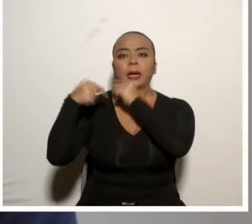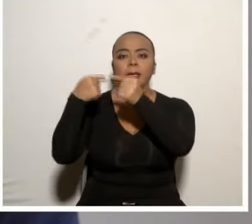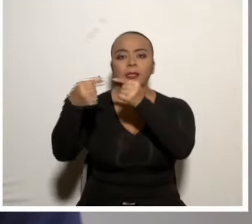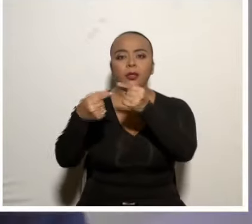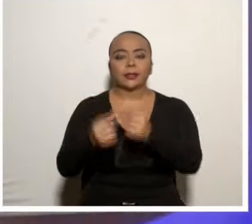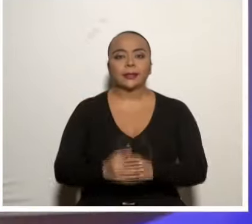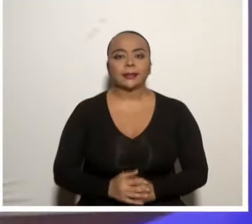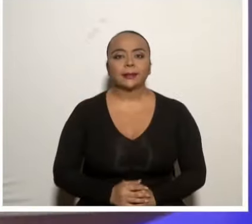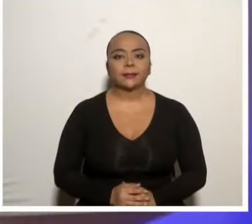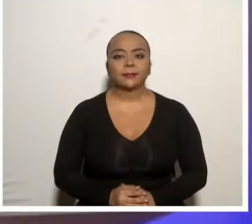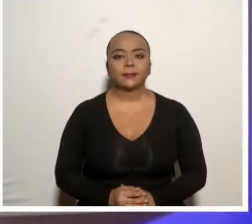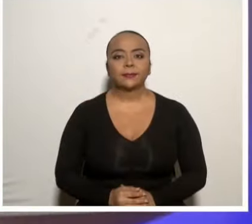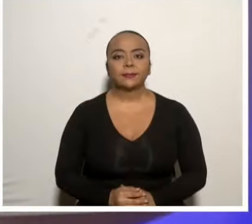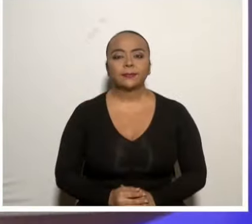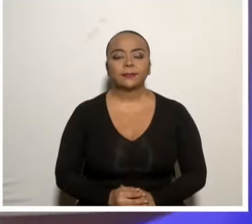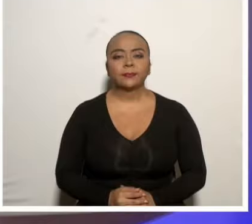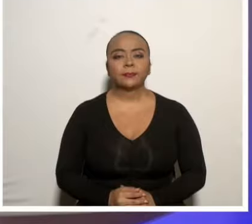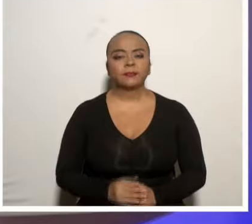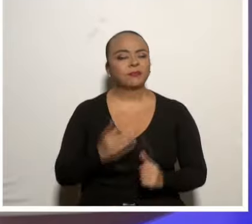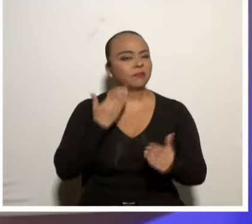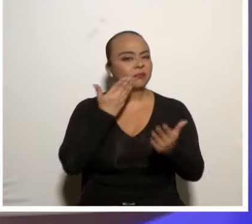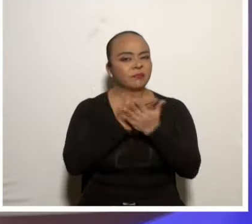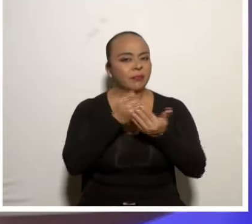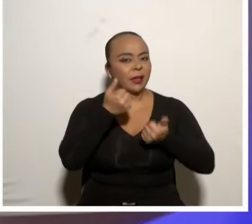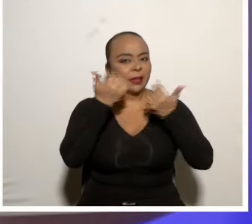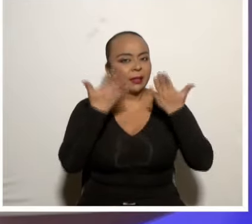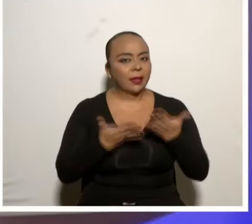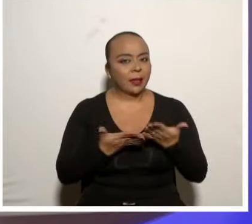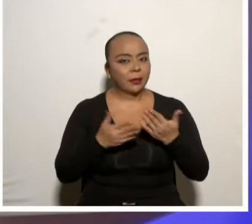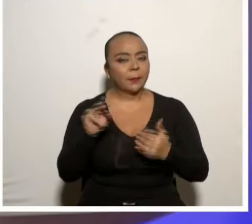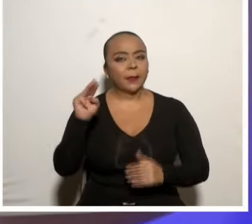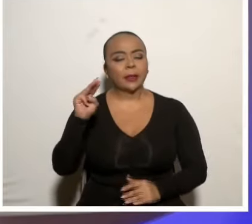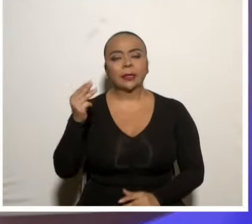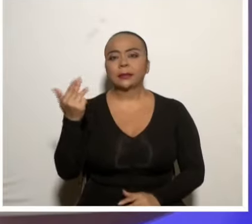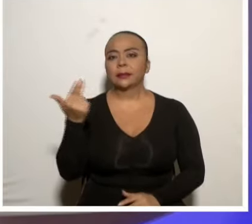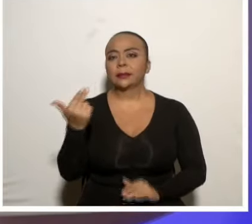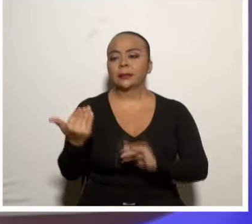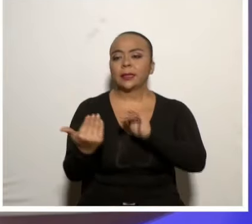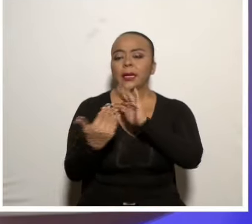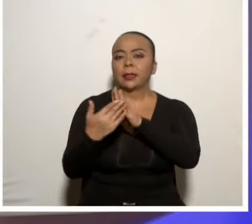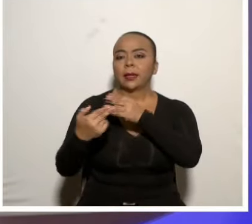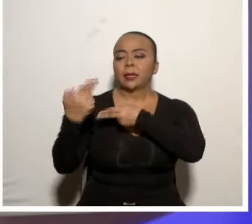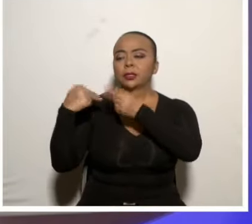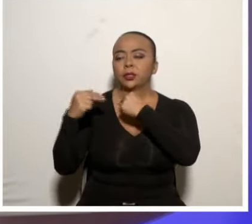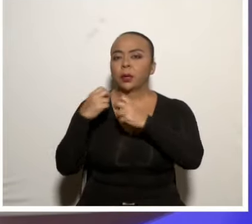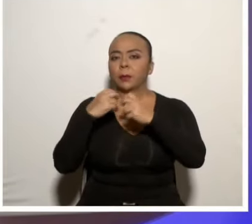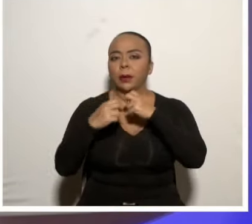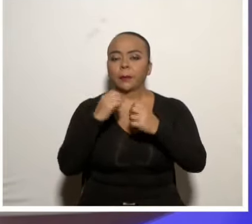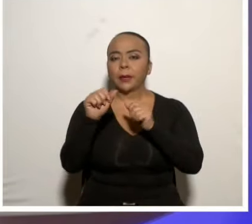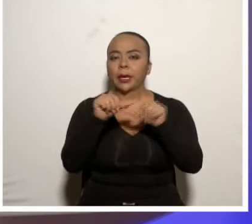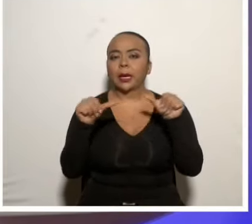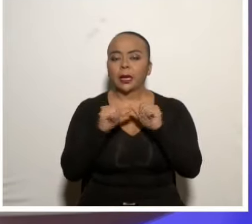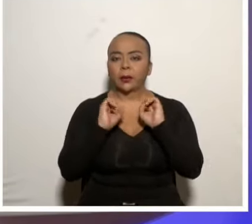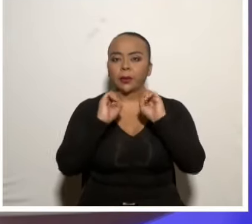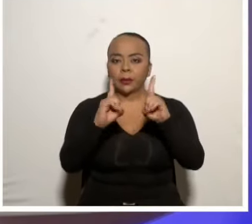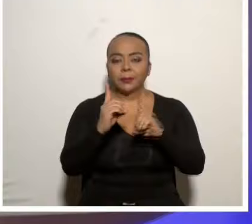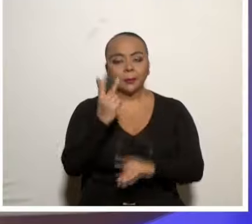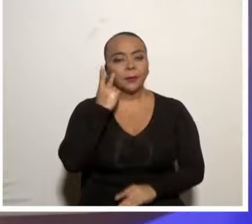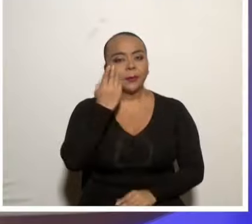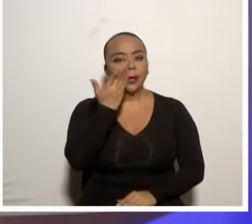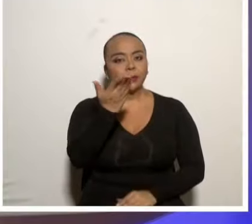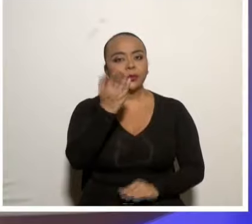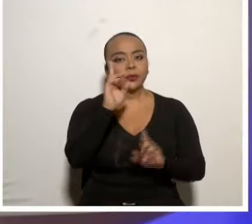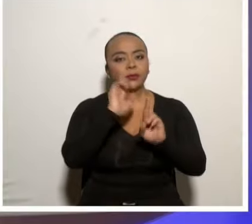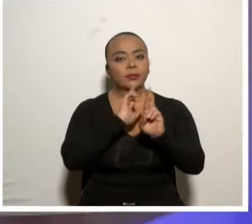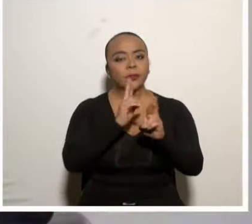generaciones. ¿Qué propone el candidato Martín Chinchilla ante la histórica crisis del sector educativo? Veamos su